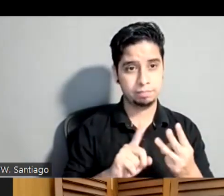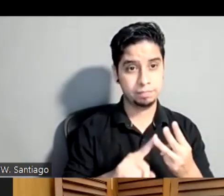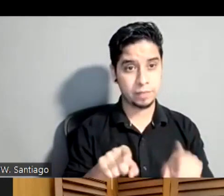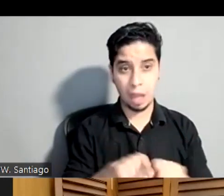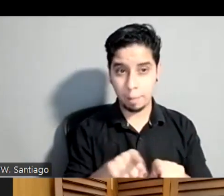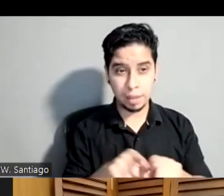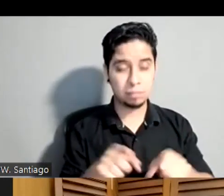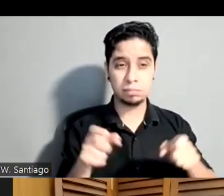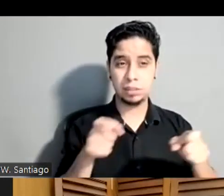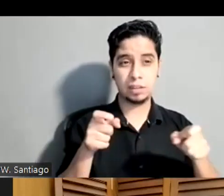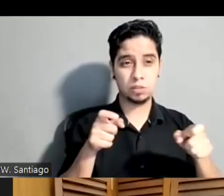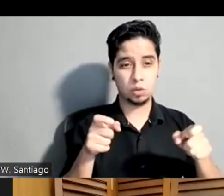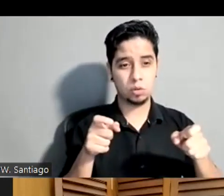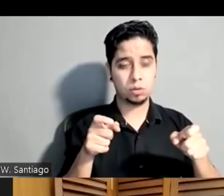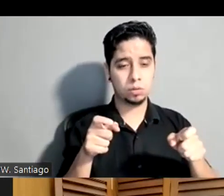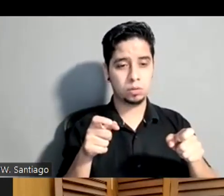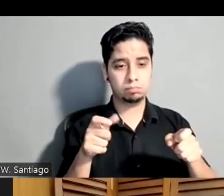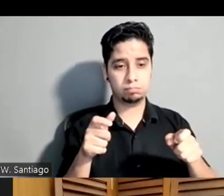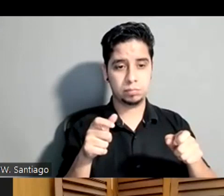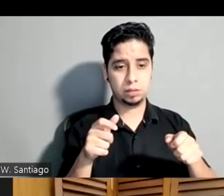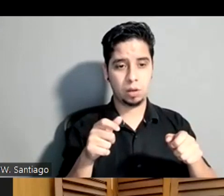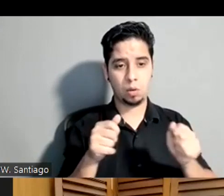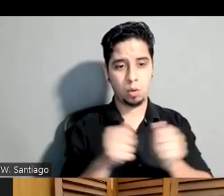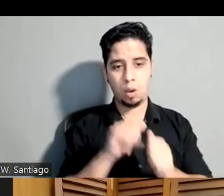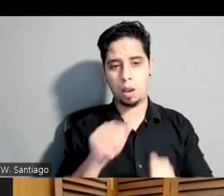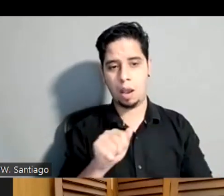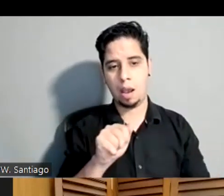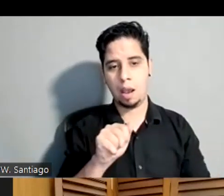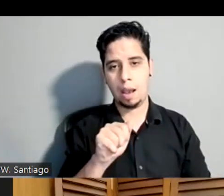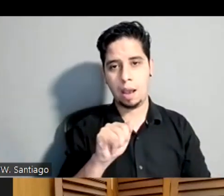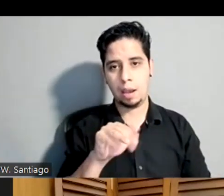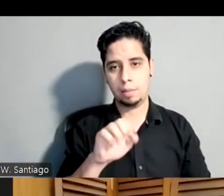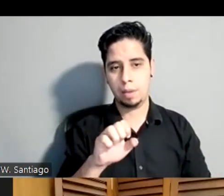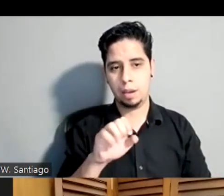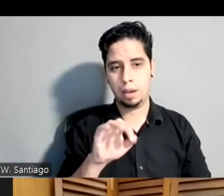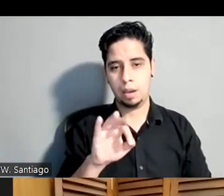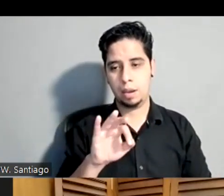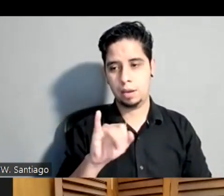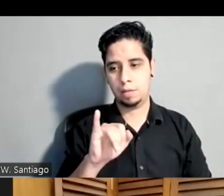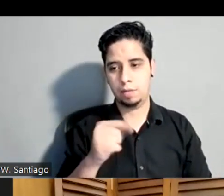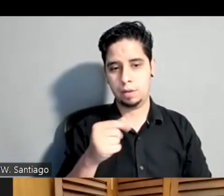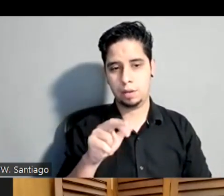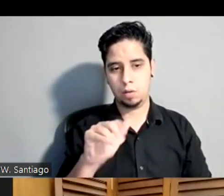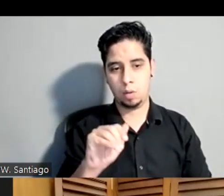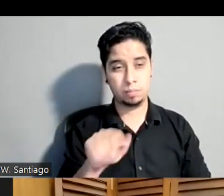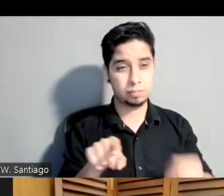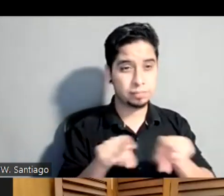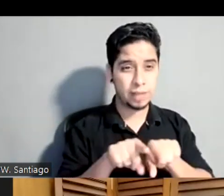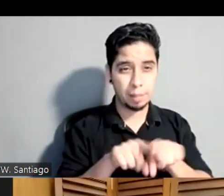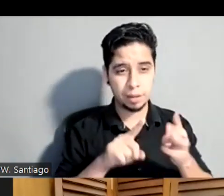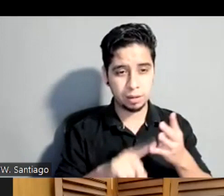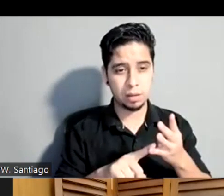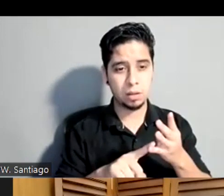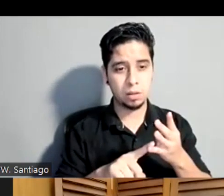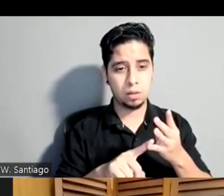dirección de escena con Jaime Figueroa. Oh. Cogimos también con Carlos